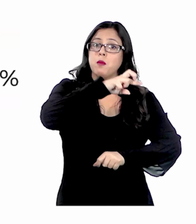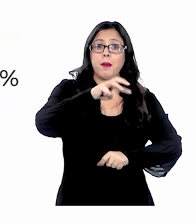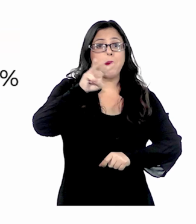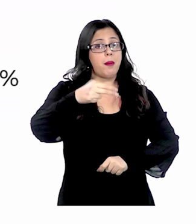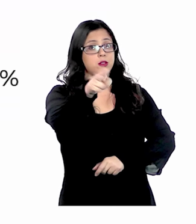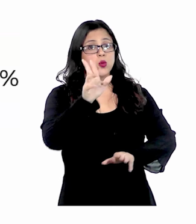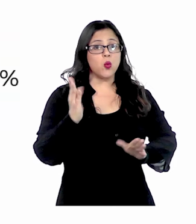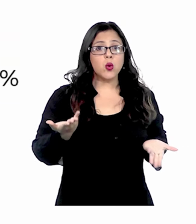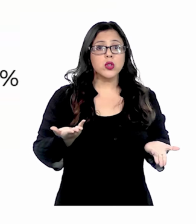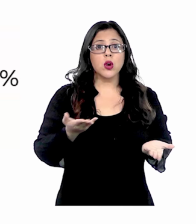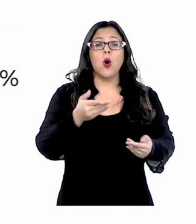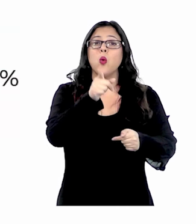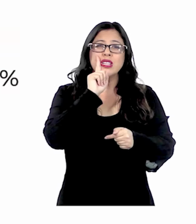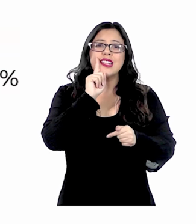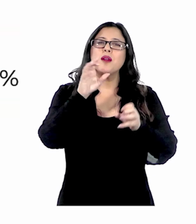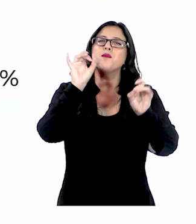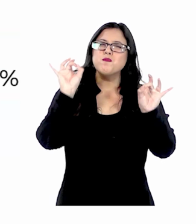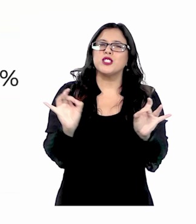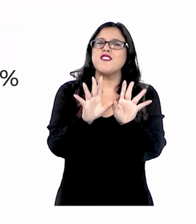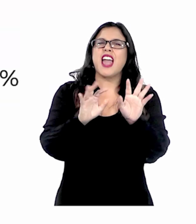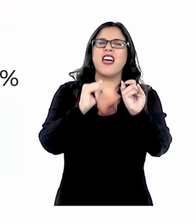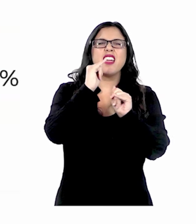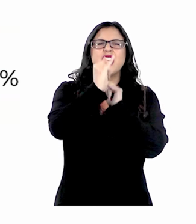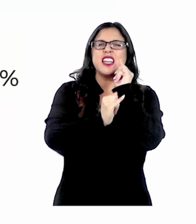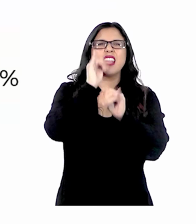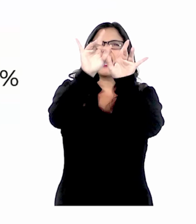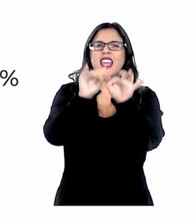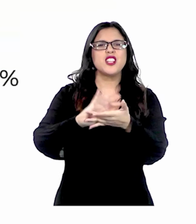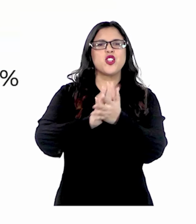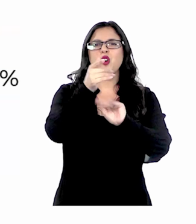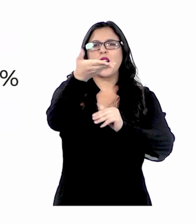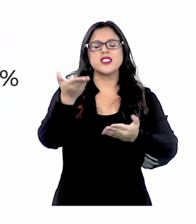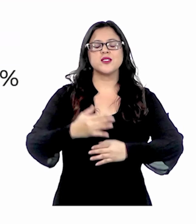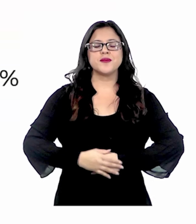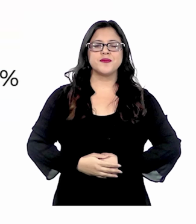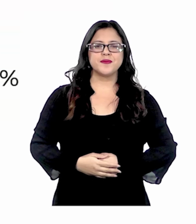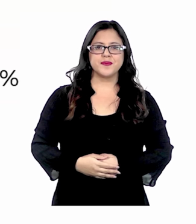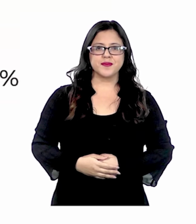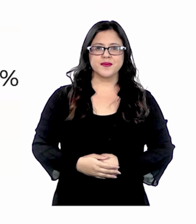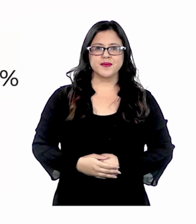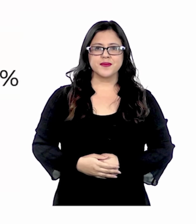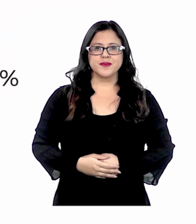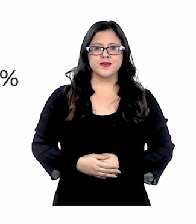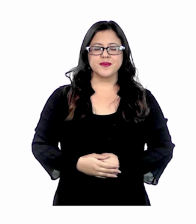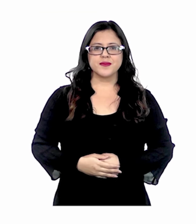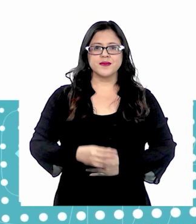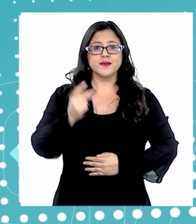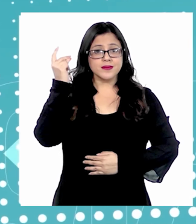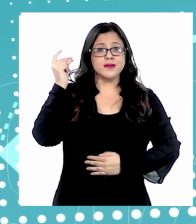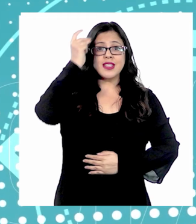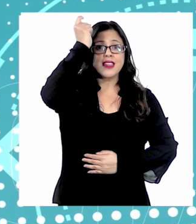Y consulta por tus viejos, pues ustedes tienen más posibilidades de internet y todas esas cosas.